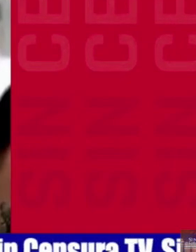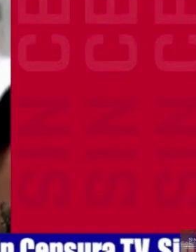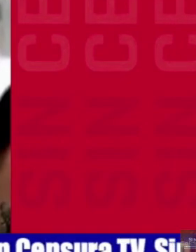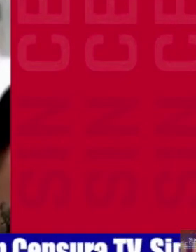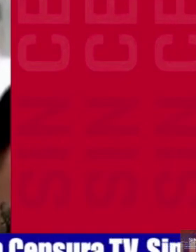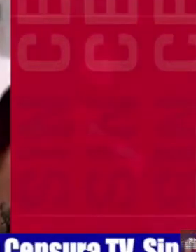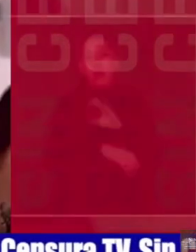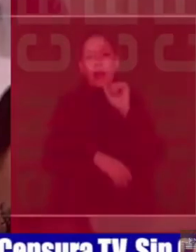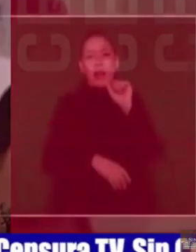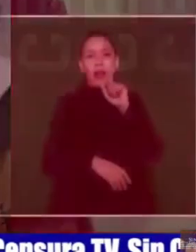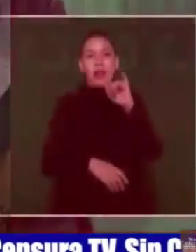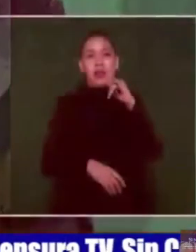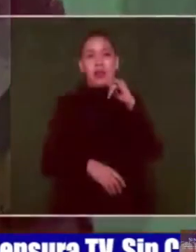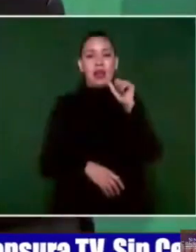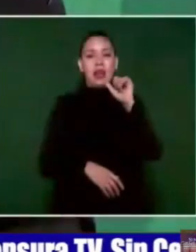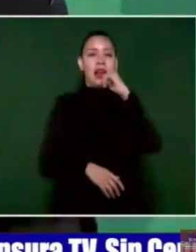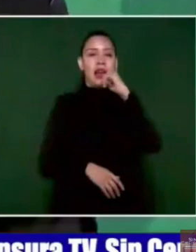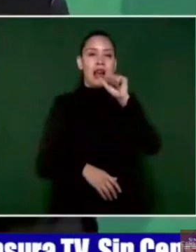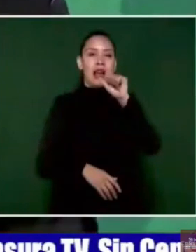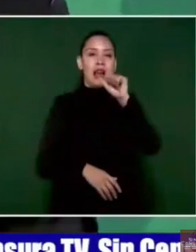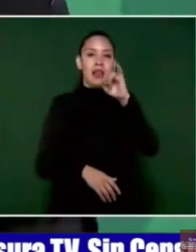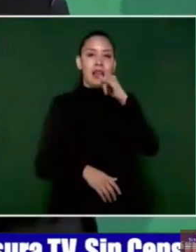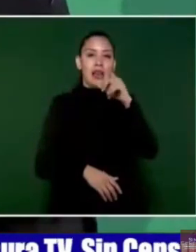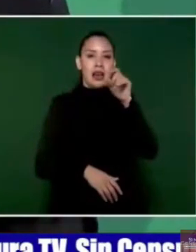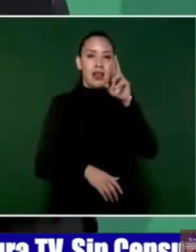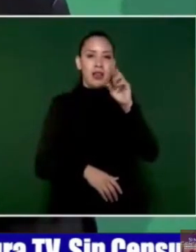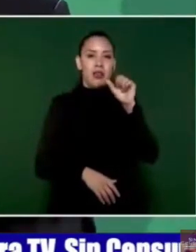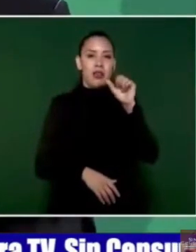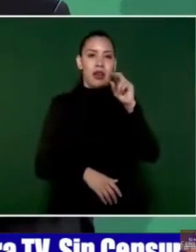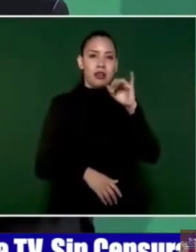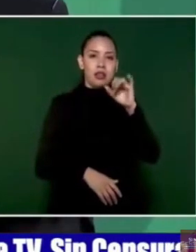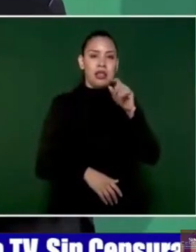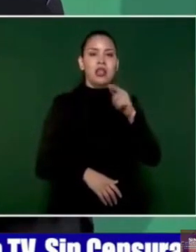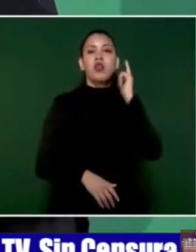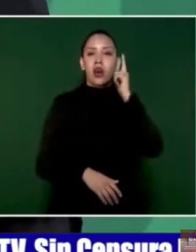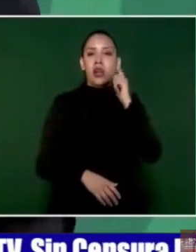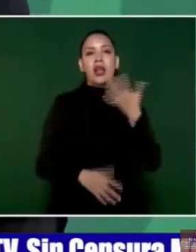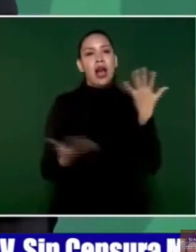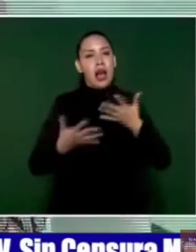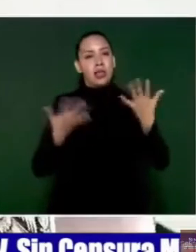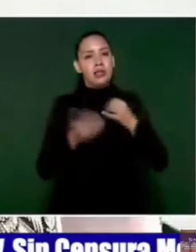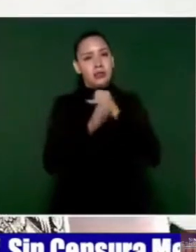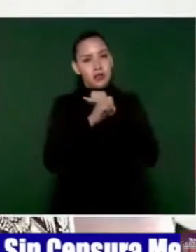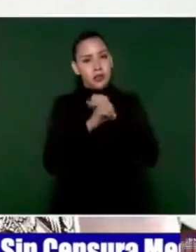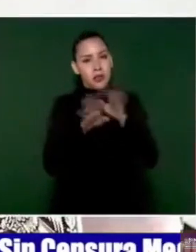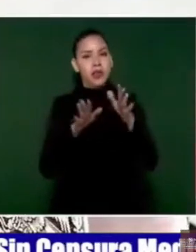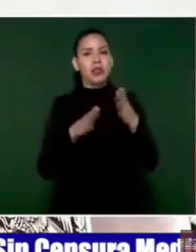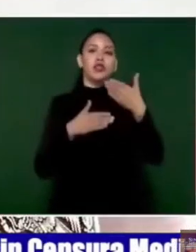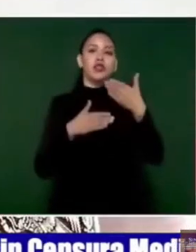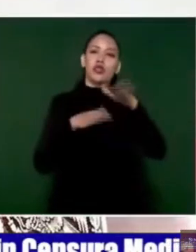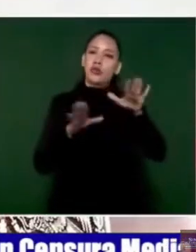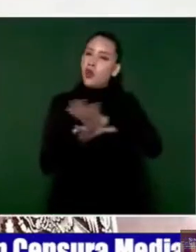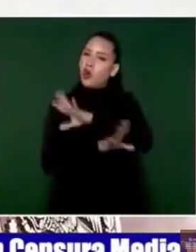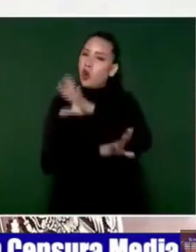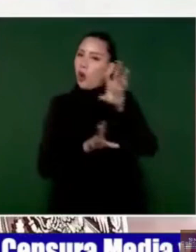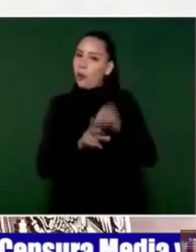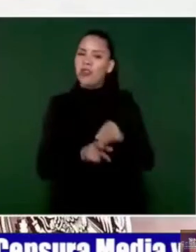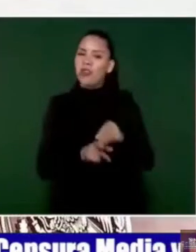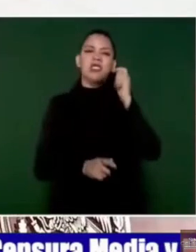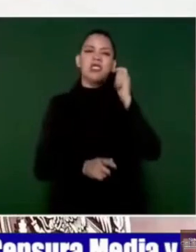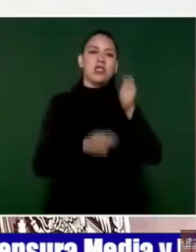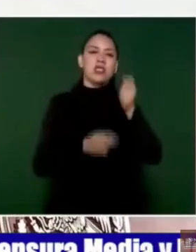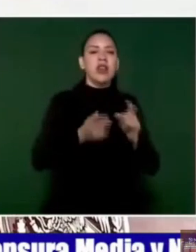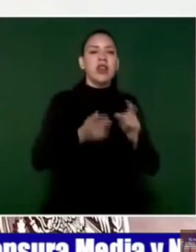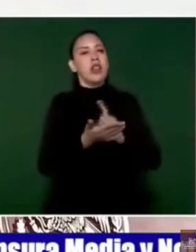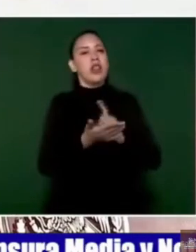rotundo fracaso de este hackeo de la, así le llama el presidente, la guacamaya sopilote, en voz de Carlos Loret de Mola, y